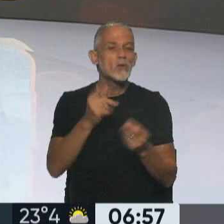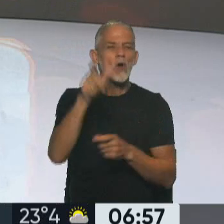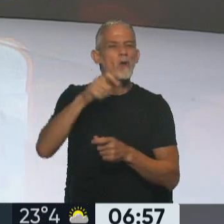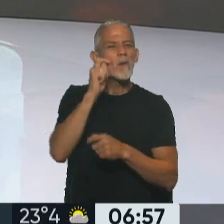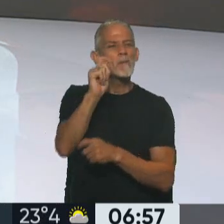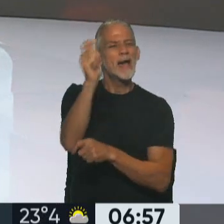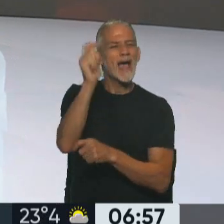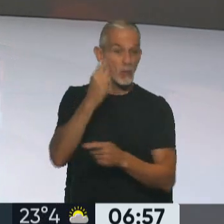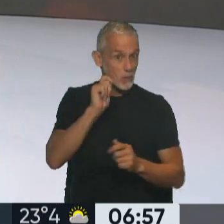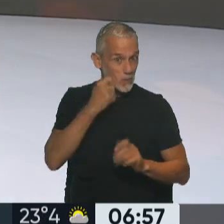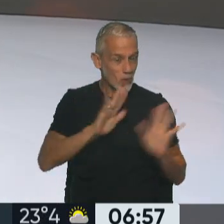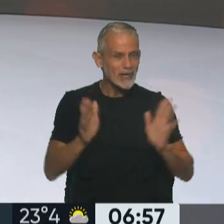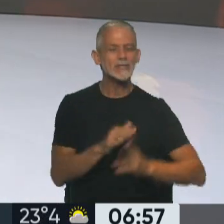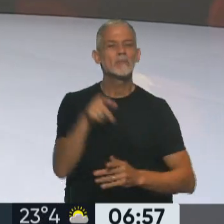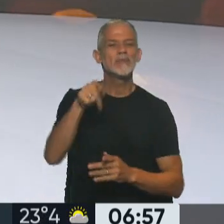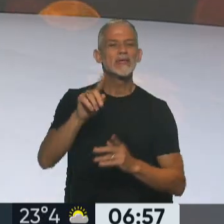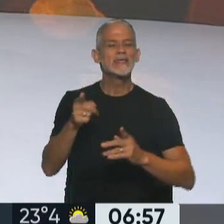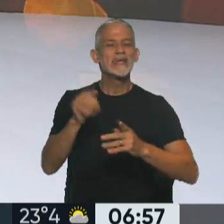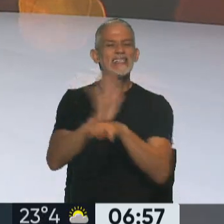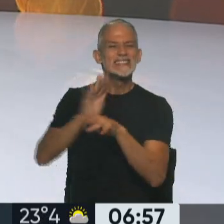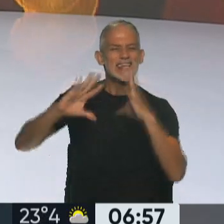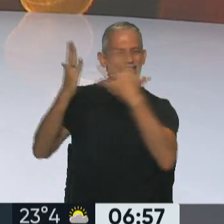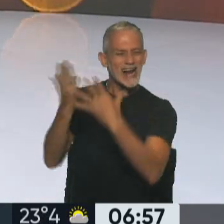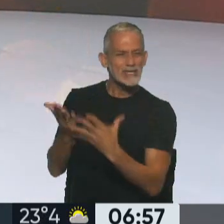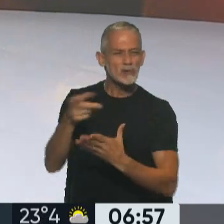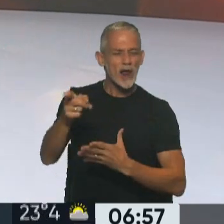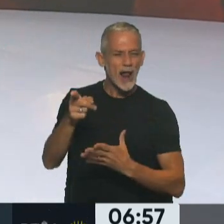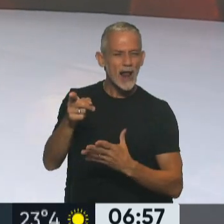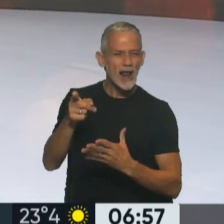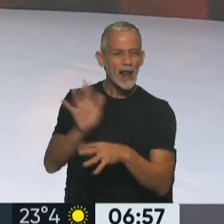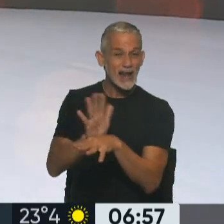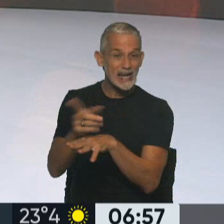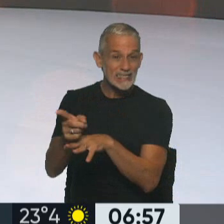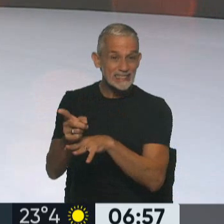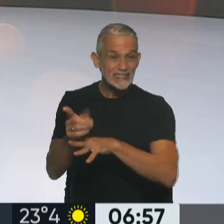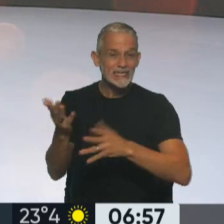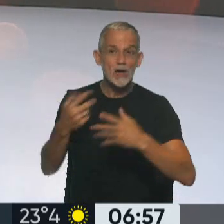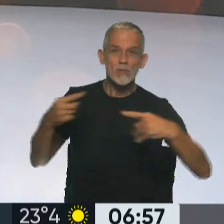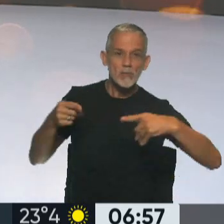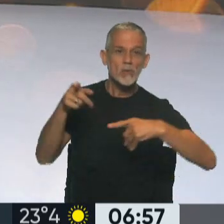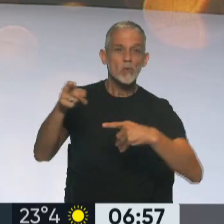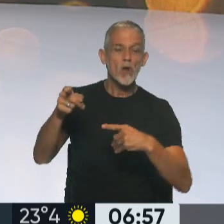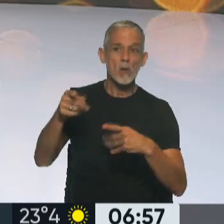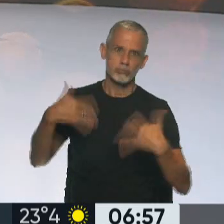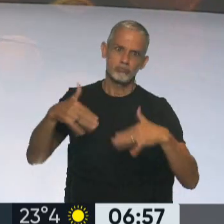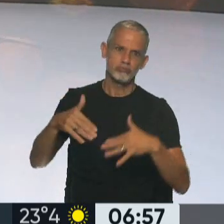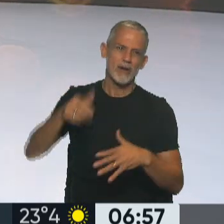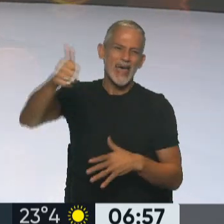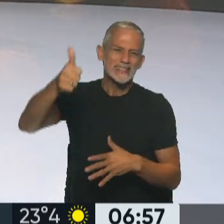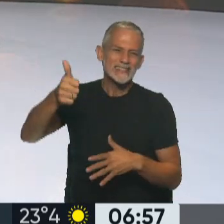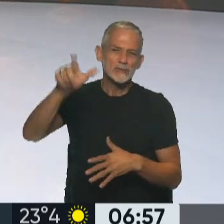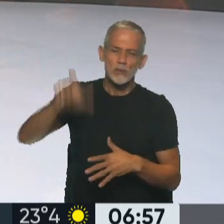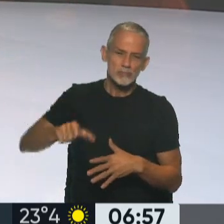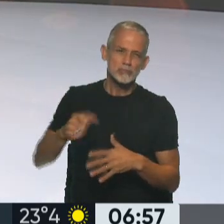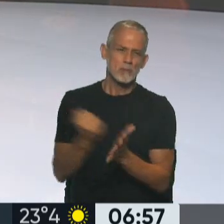muy entretenido. Y en materia de cine internacional, la llegada o el desembarco de una franquicia muy exitosa de